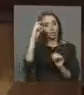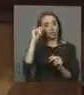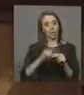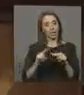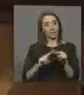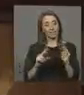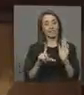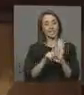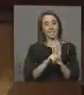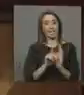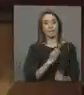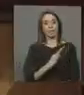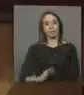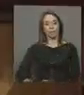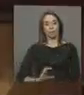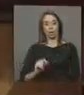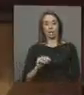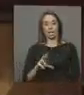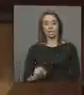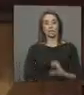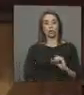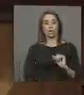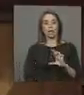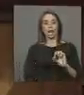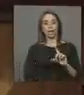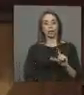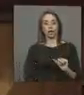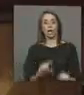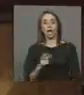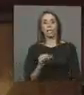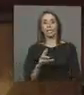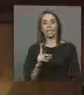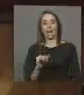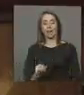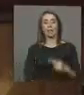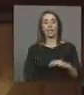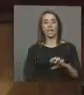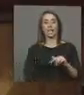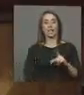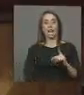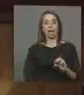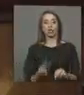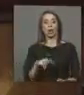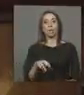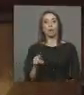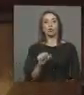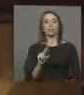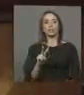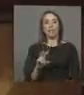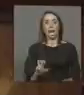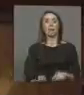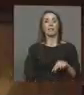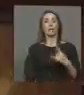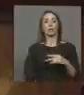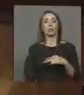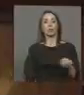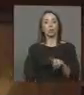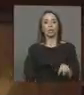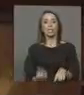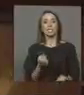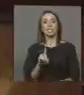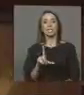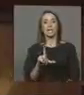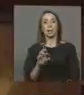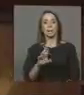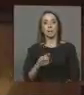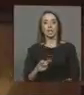los diputados Juan Luis Castro, Carol Cariola, Cristina Girardi, Marcela Hernando, Manuel Monsalve, Marco Antonio Núñez, Gabriel